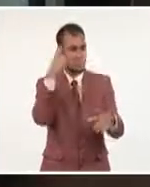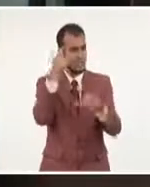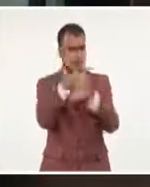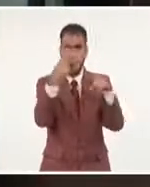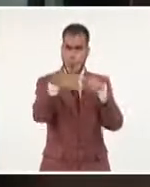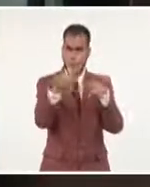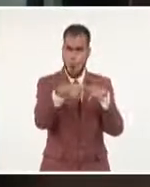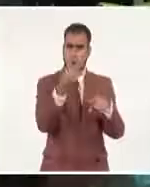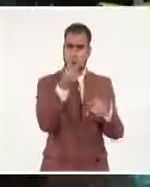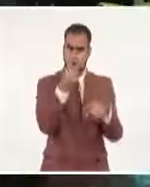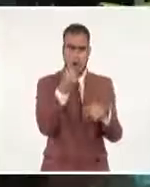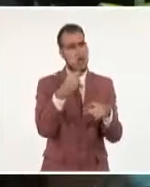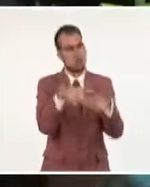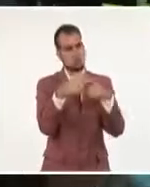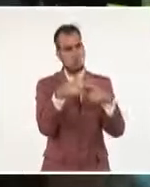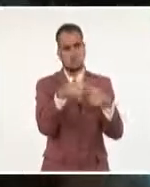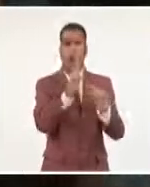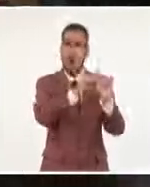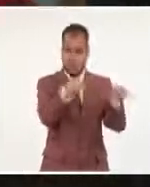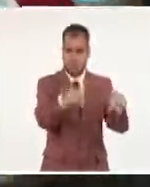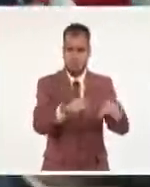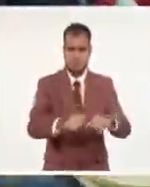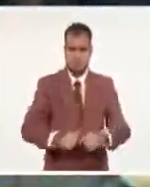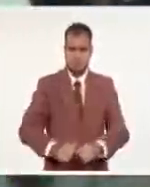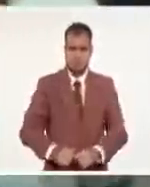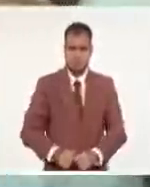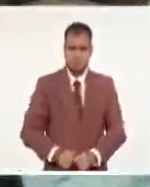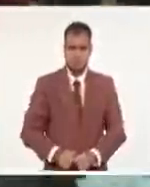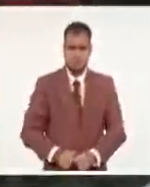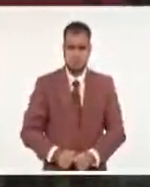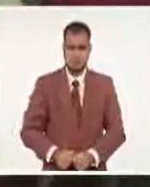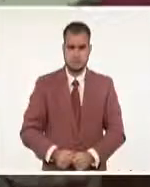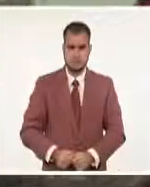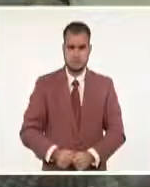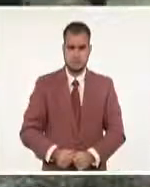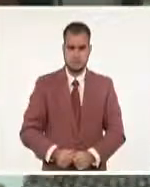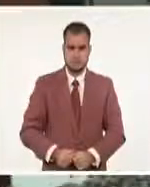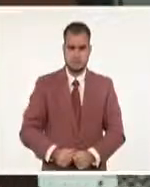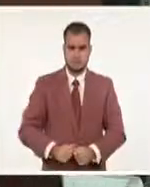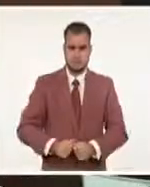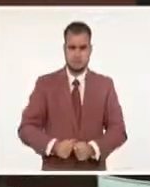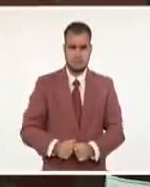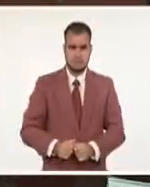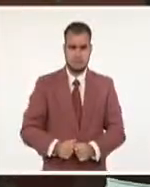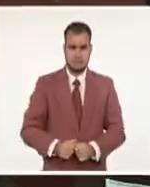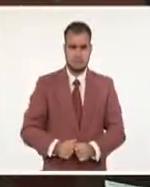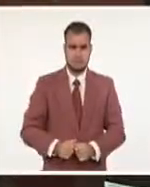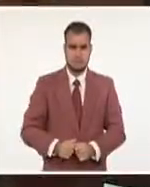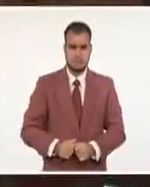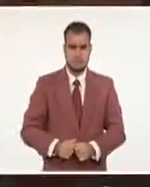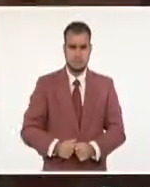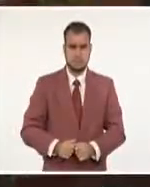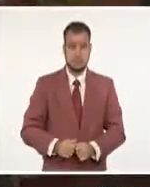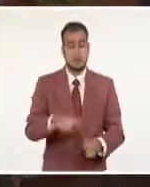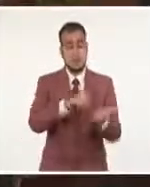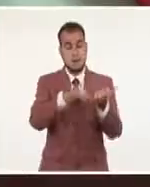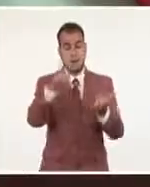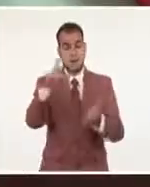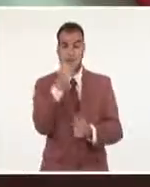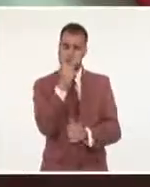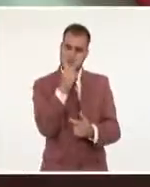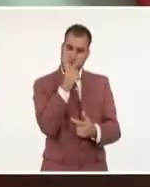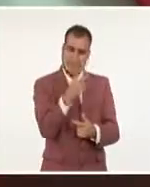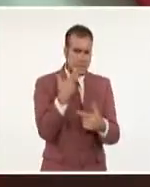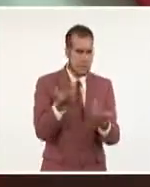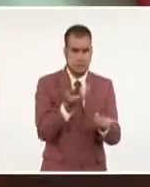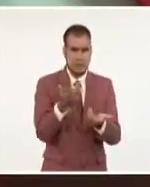aporten a la solución de los problemas. En Sancti Spíritus se dijo aquí, el partido también debe prestar atención a las inversiones en la